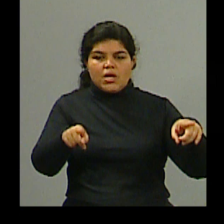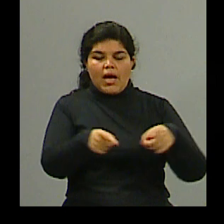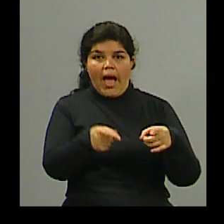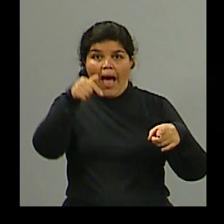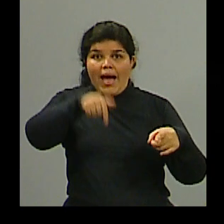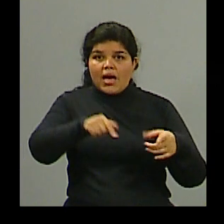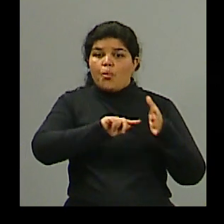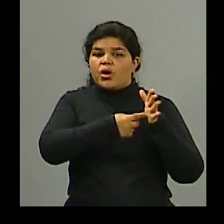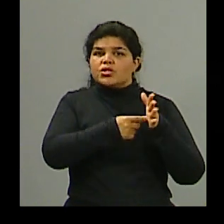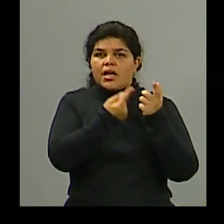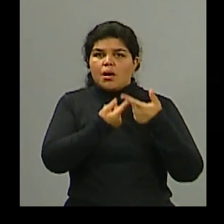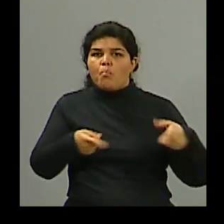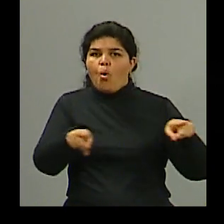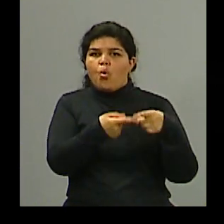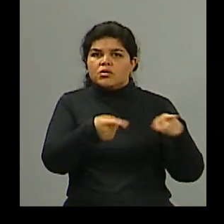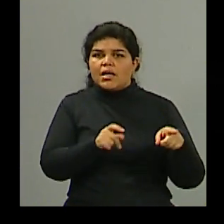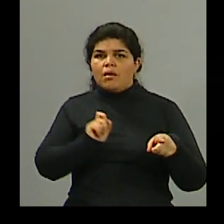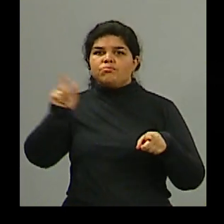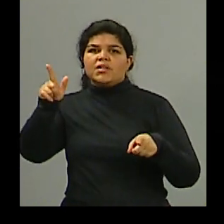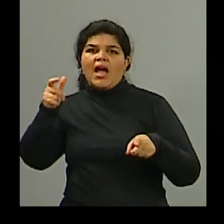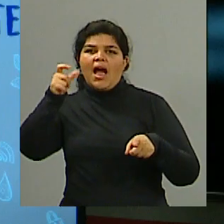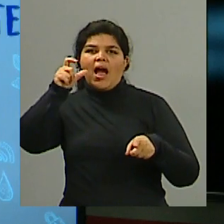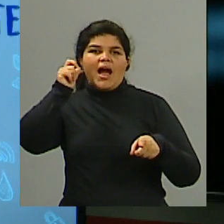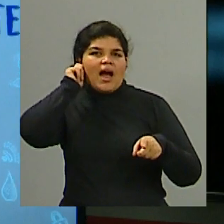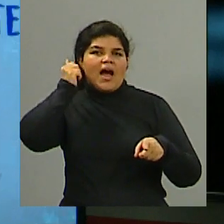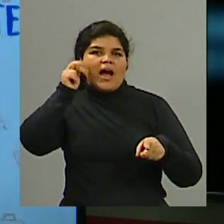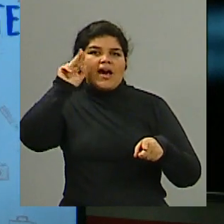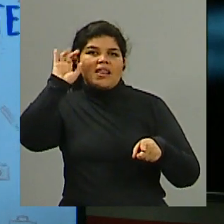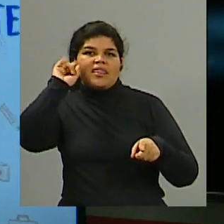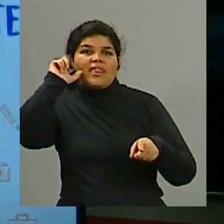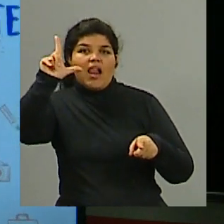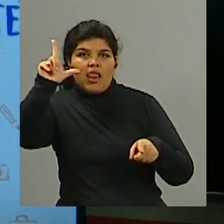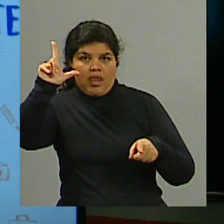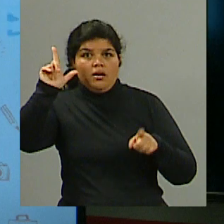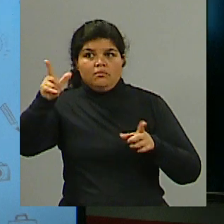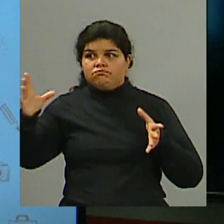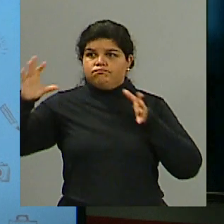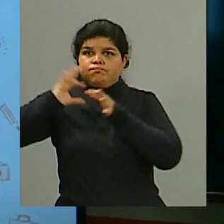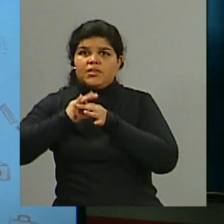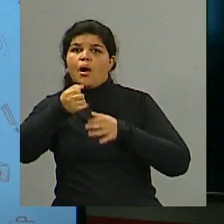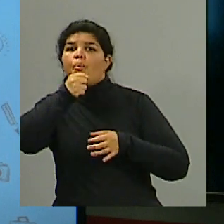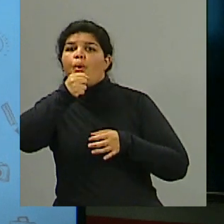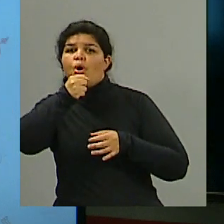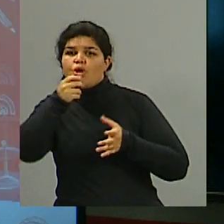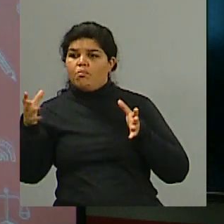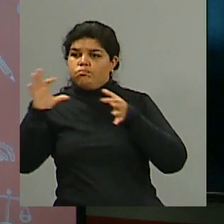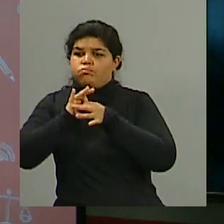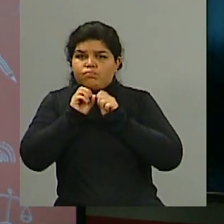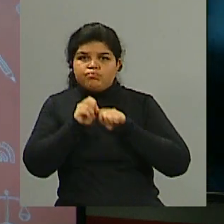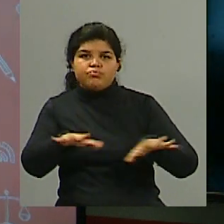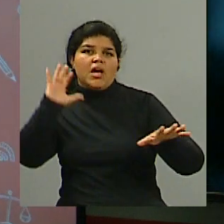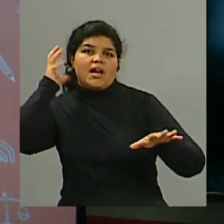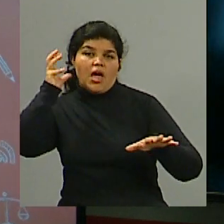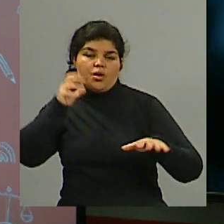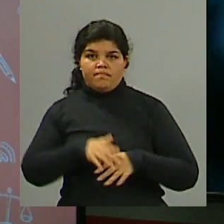allá. El mismo fenómeno. Todo con la radio. Ese fenómeno se volvió a replicar después de la pandemia en 1920, en donde Claro. tuvimos que hacer radio